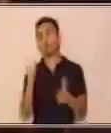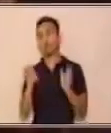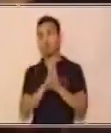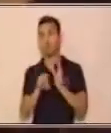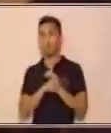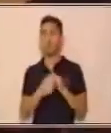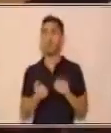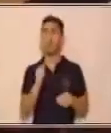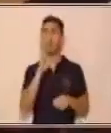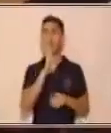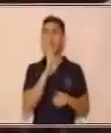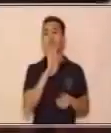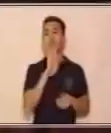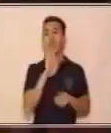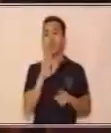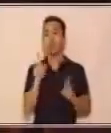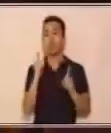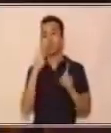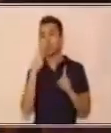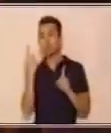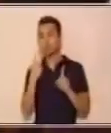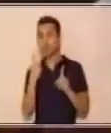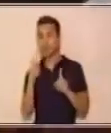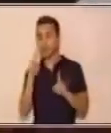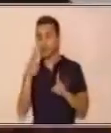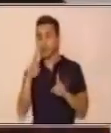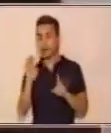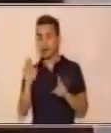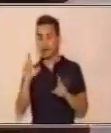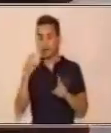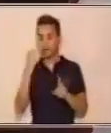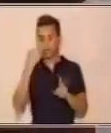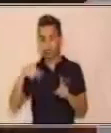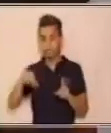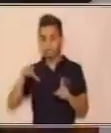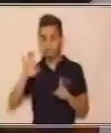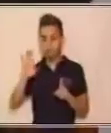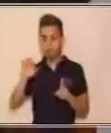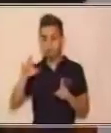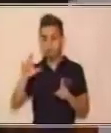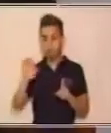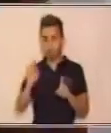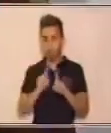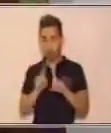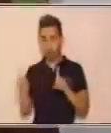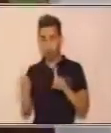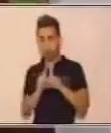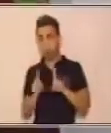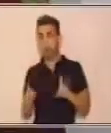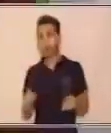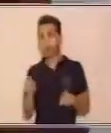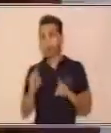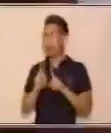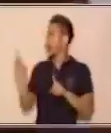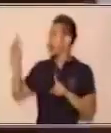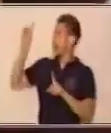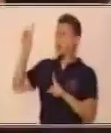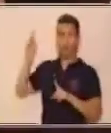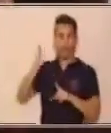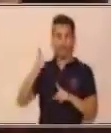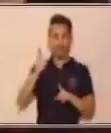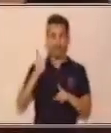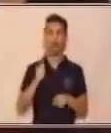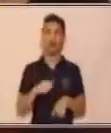El recíproco de 4. Miremos el ejemplo que teníamos con la A. ¿Quién es el denominador de